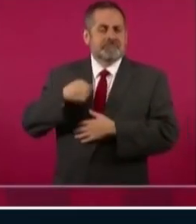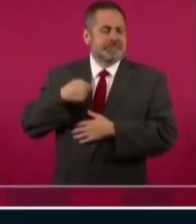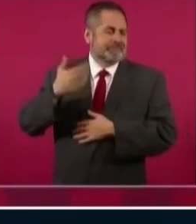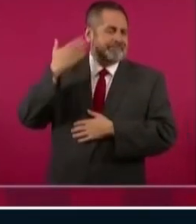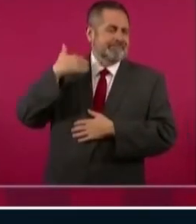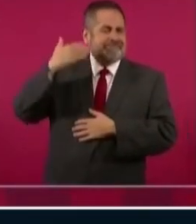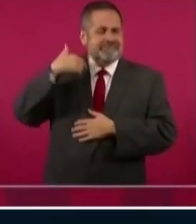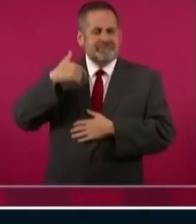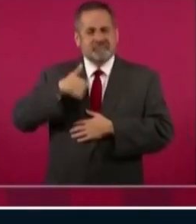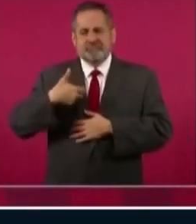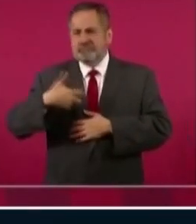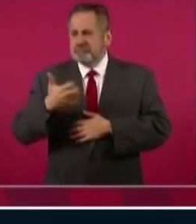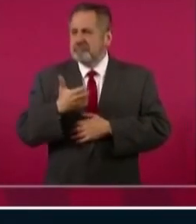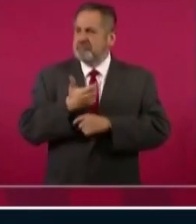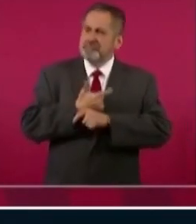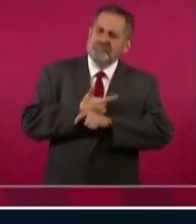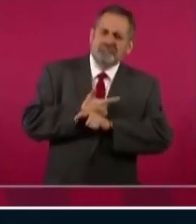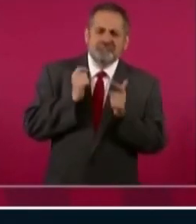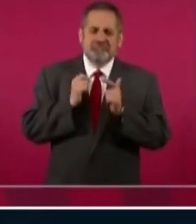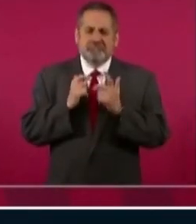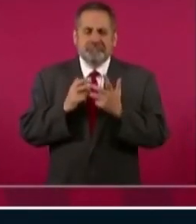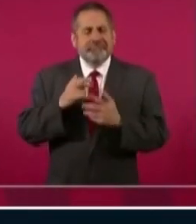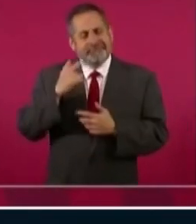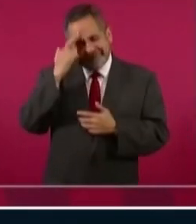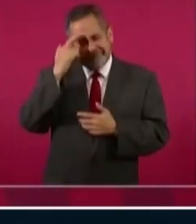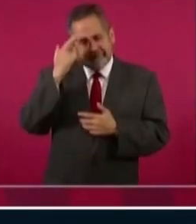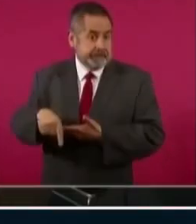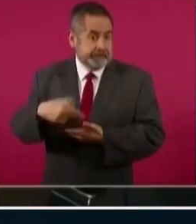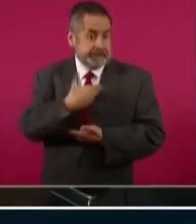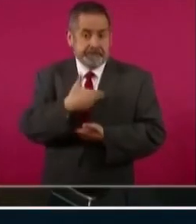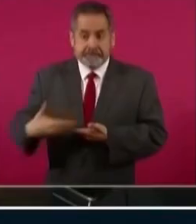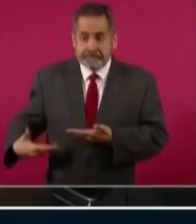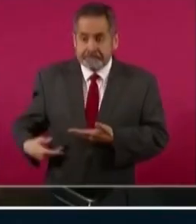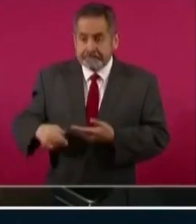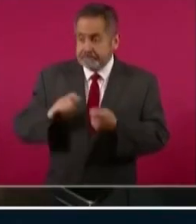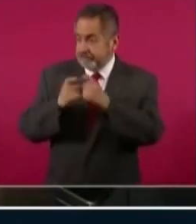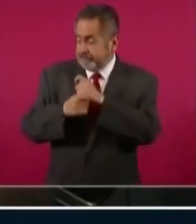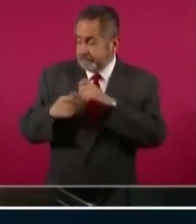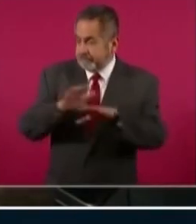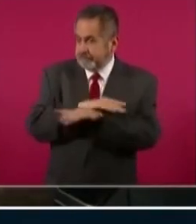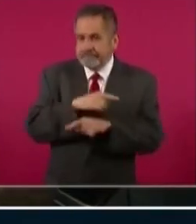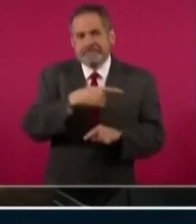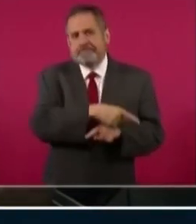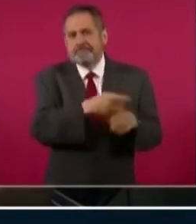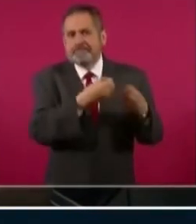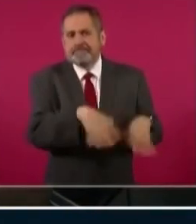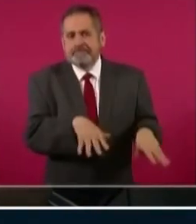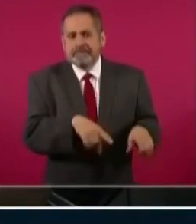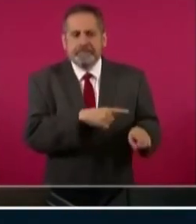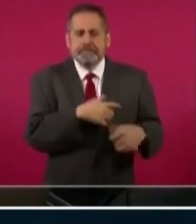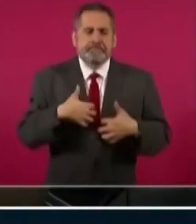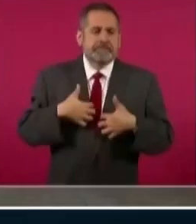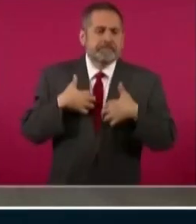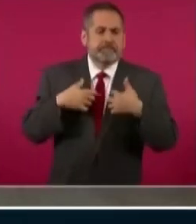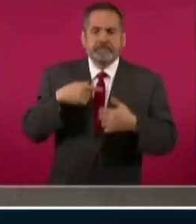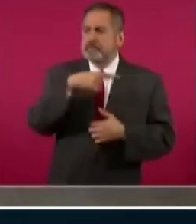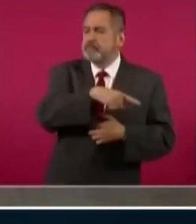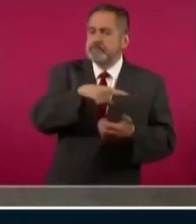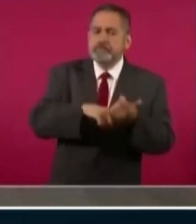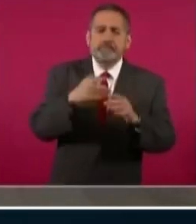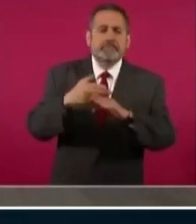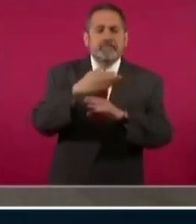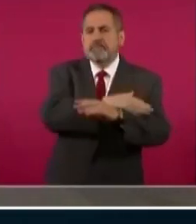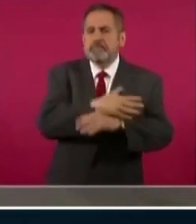con los sufridos, que son los latinoamericanos o los pobres en el caso del interior del